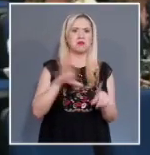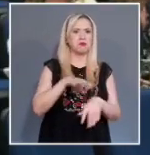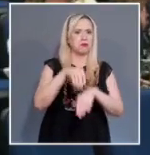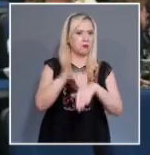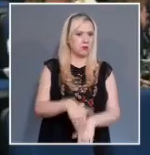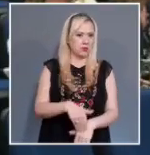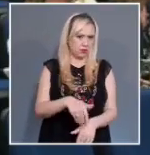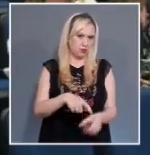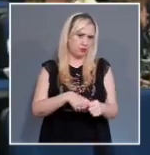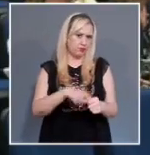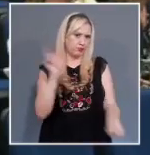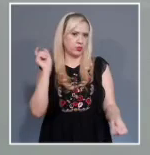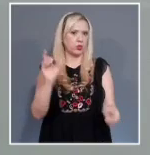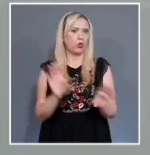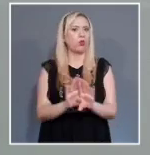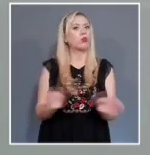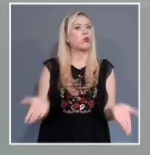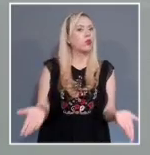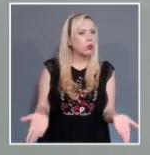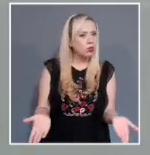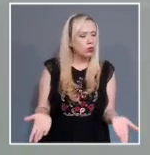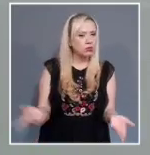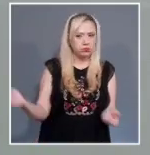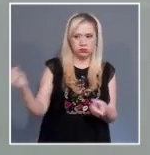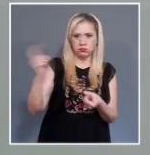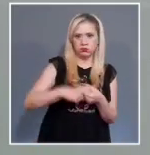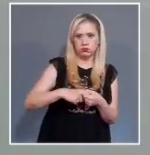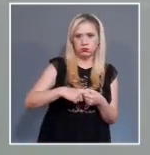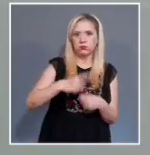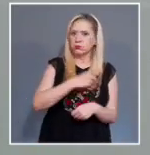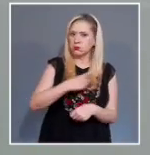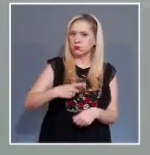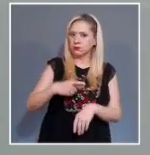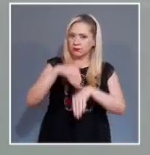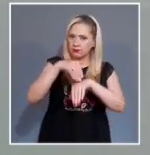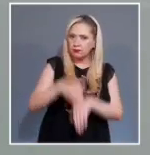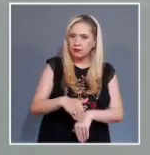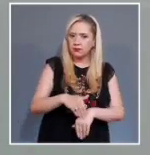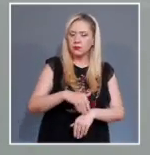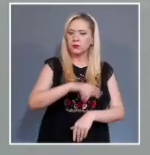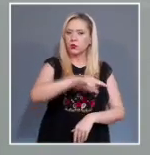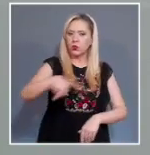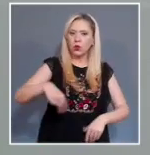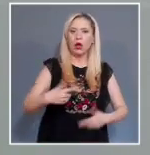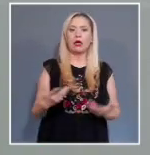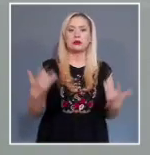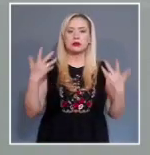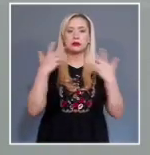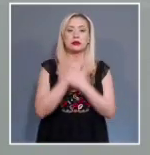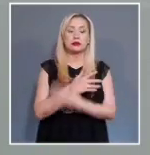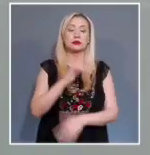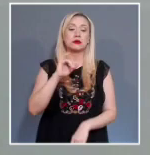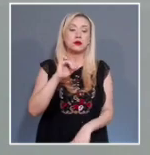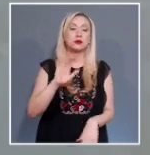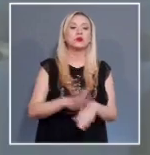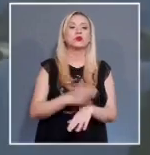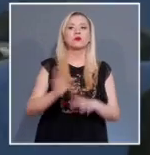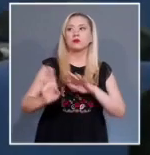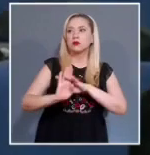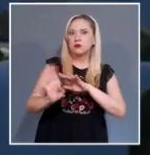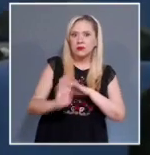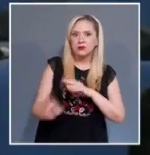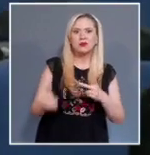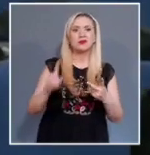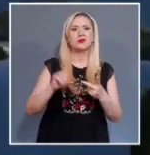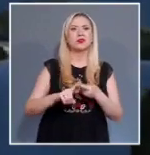un seminario internacional agregó los retos que enfrenta la región por los problemas de movilidad humana, la emergencia climática y el uso de